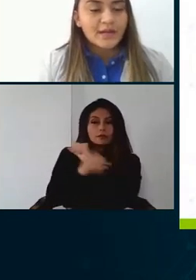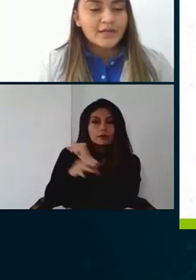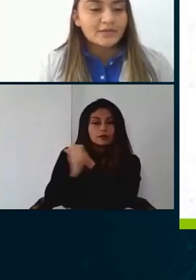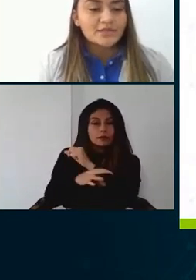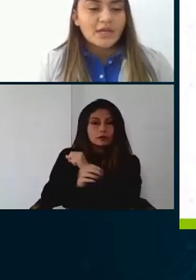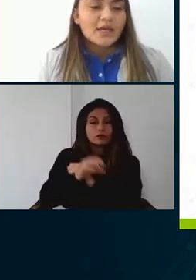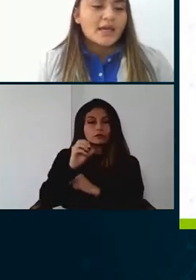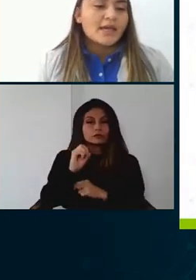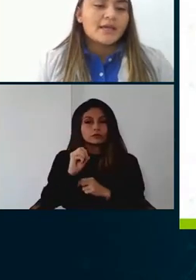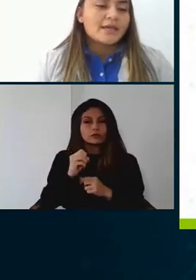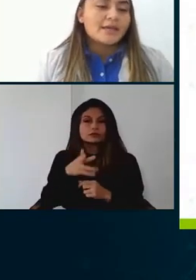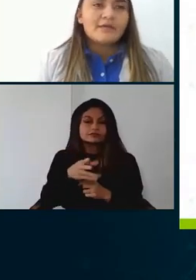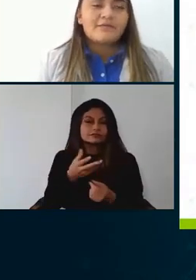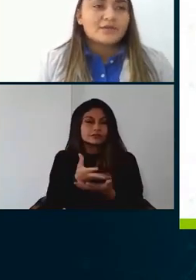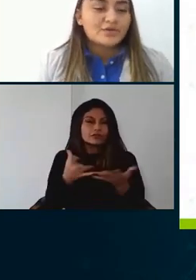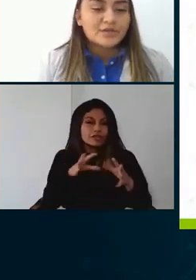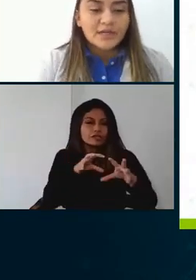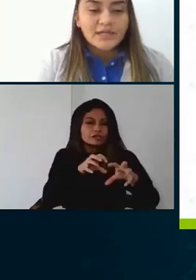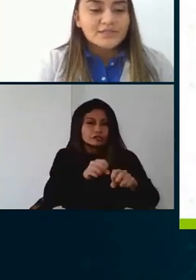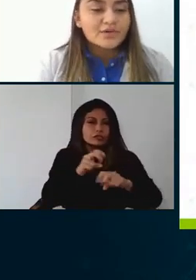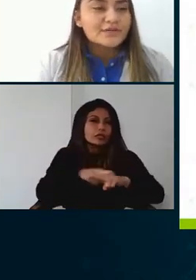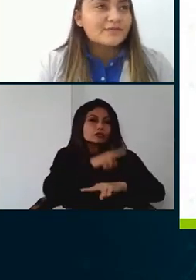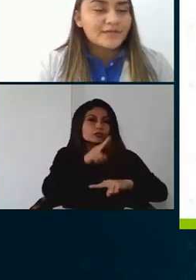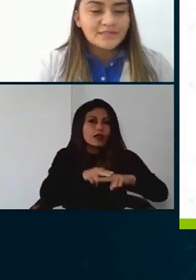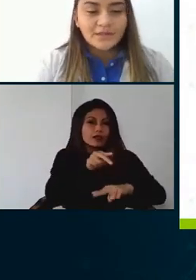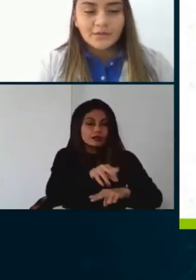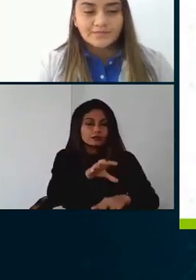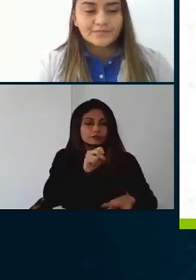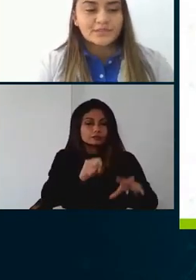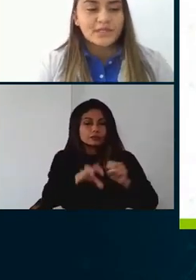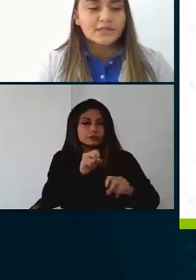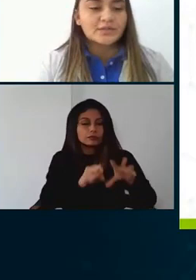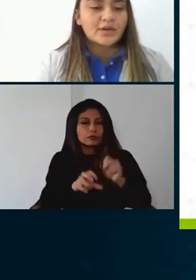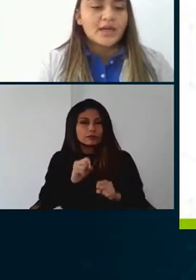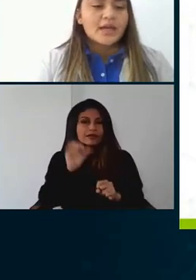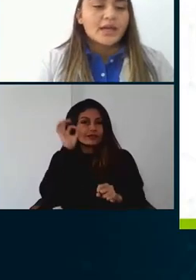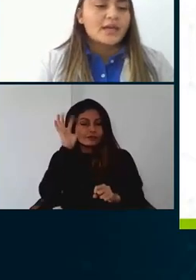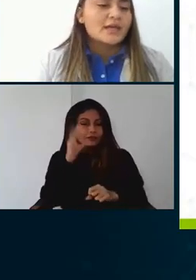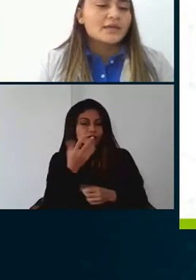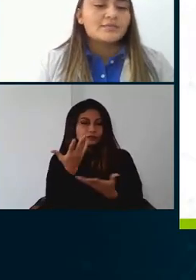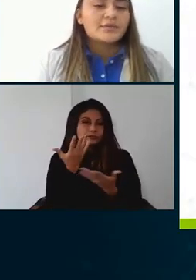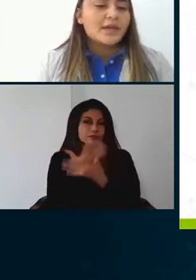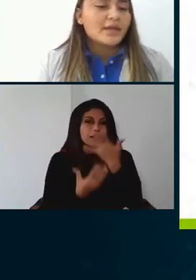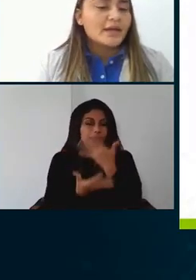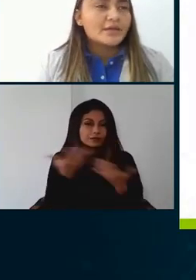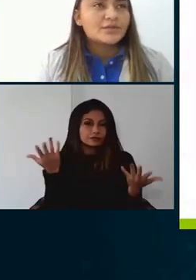orgánicos e inorgánicos, el factor de riesgo es físico, ¿cierto?